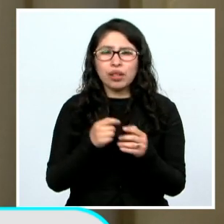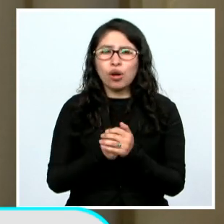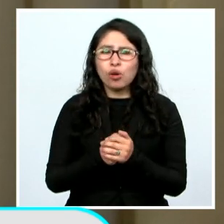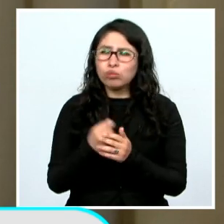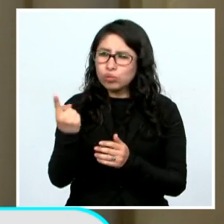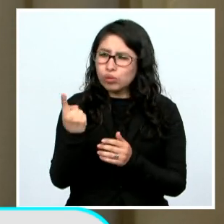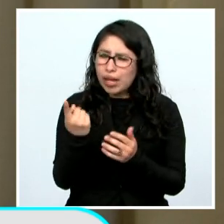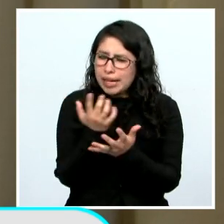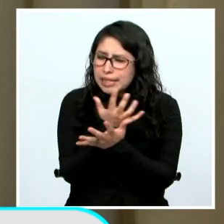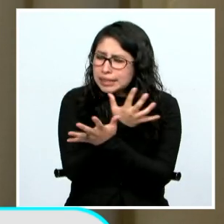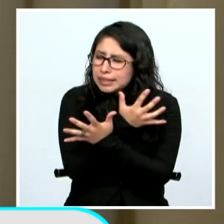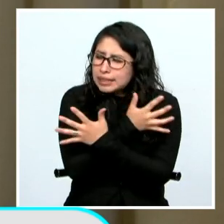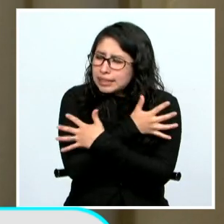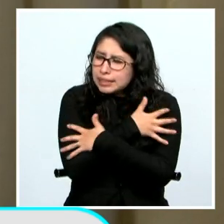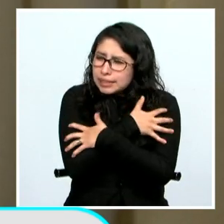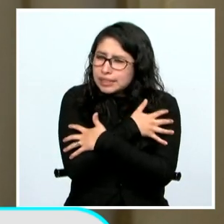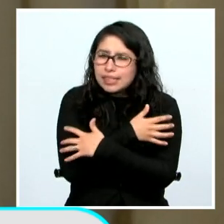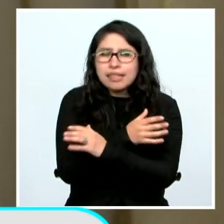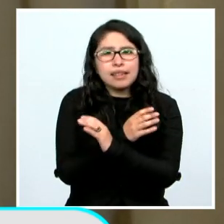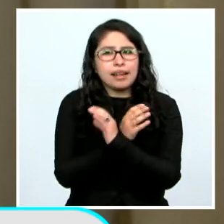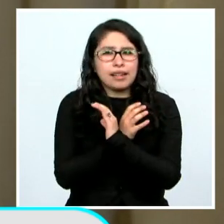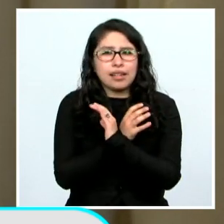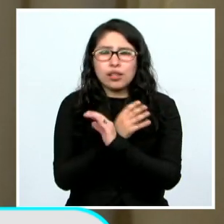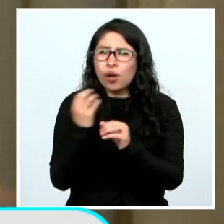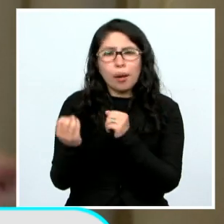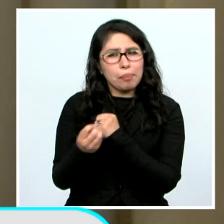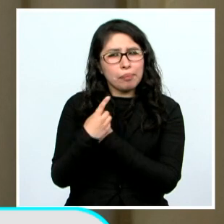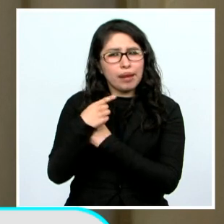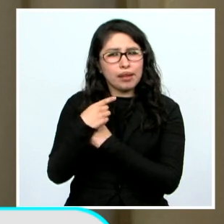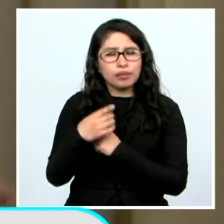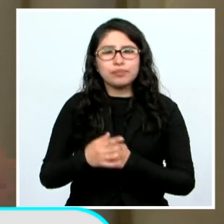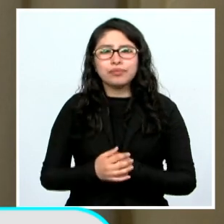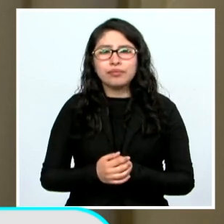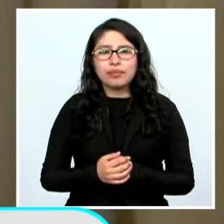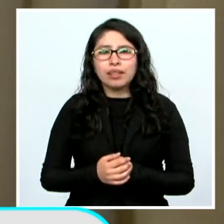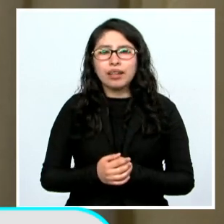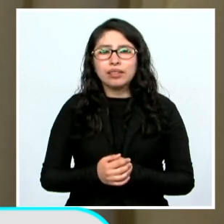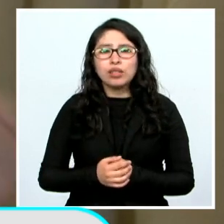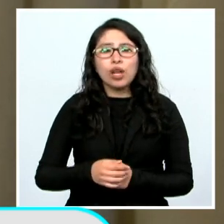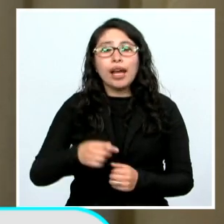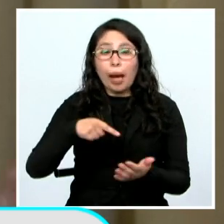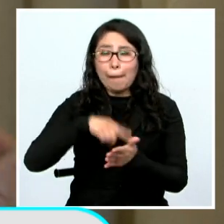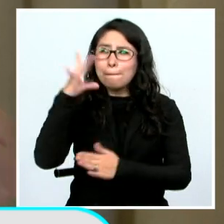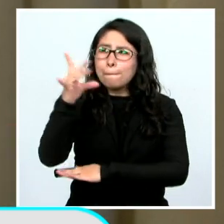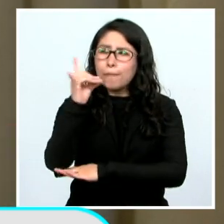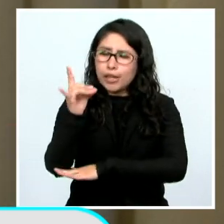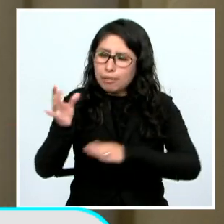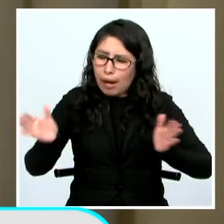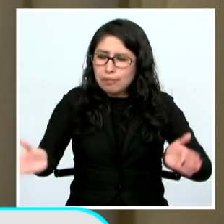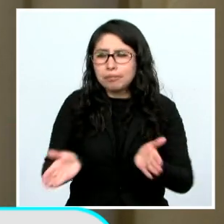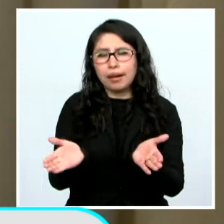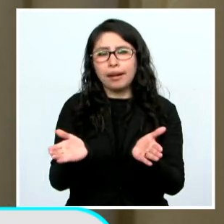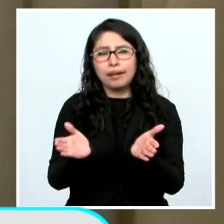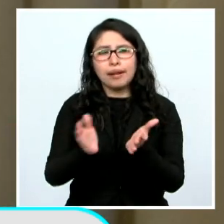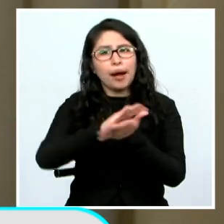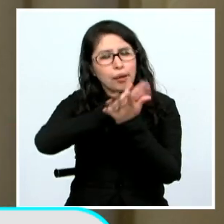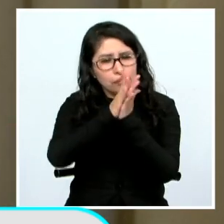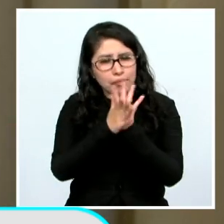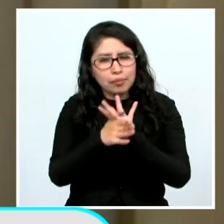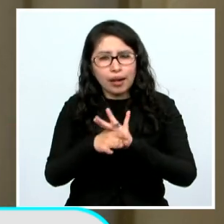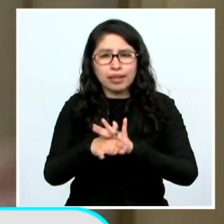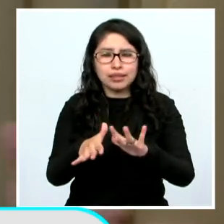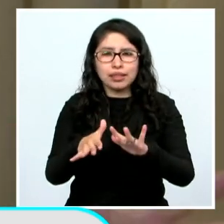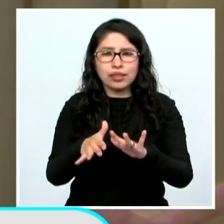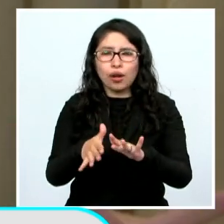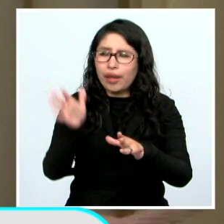cariño y de alguna manera me dijo, Juan Carlos, vamos a sacar este país adelante, vamos a pacificar Bolivia y vamos a llevarlo a